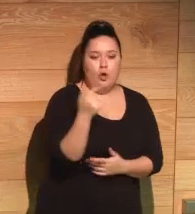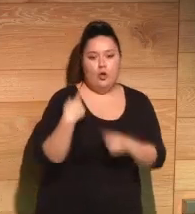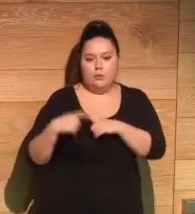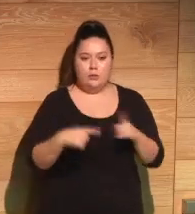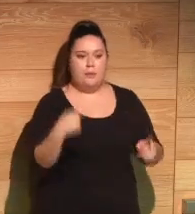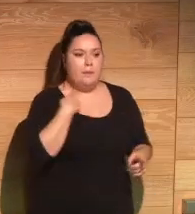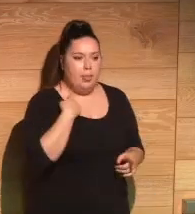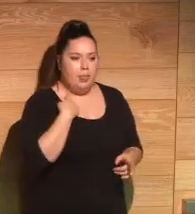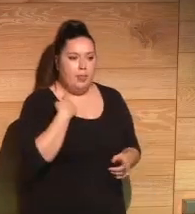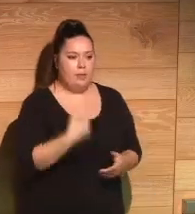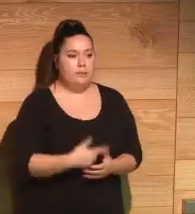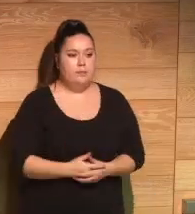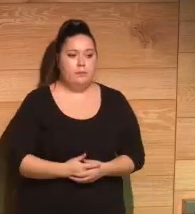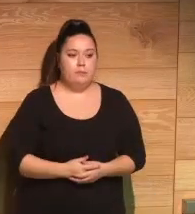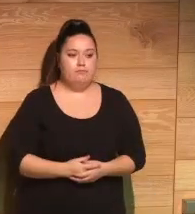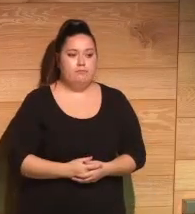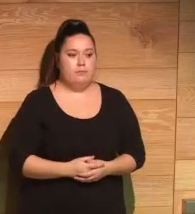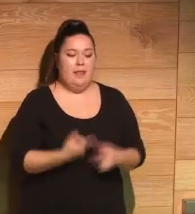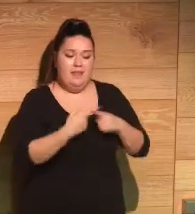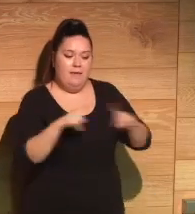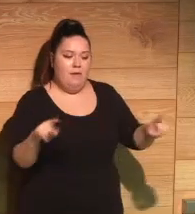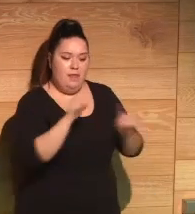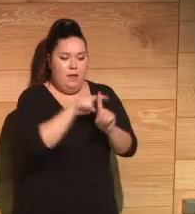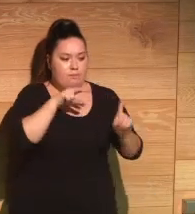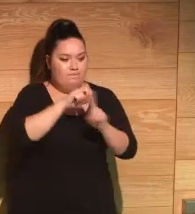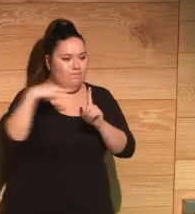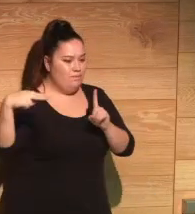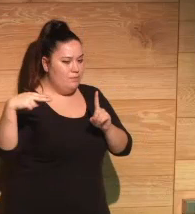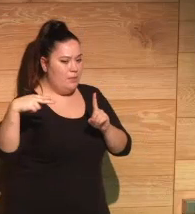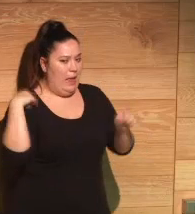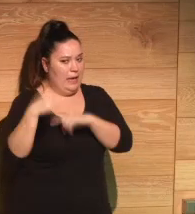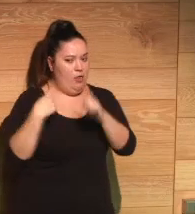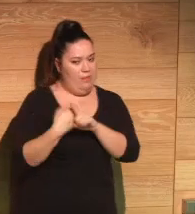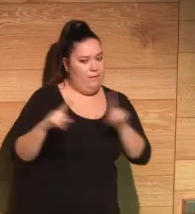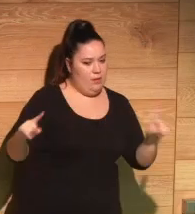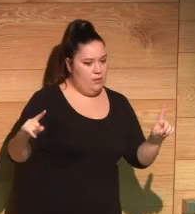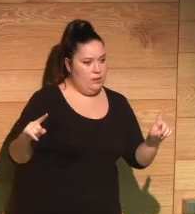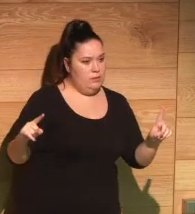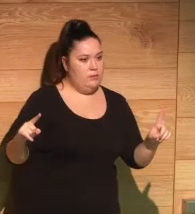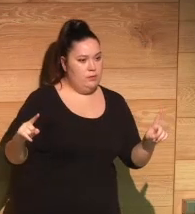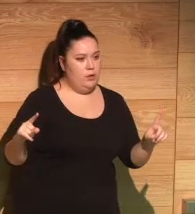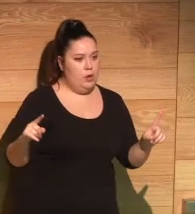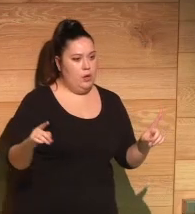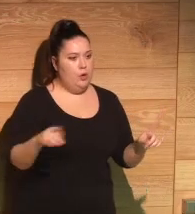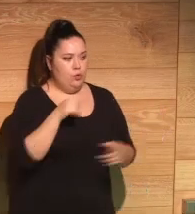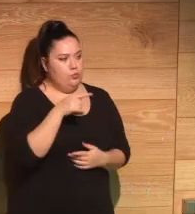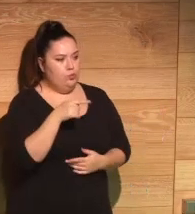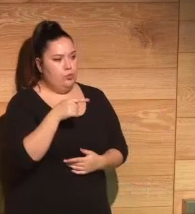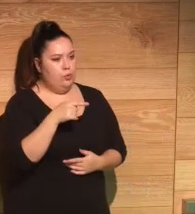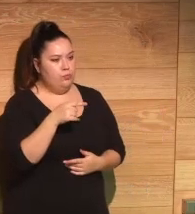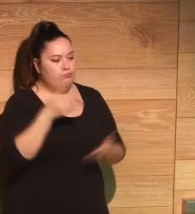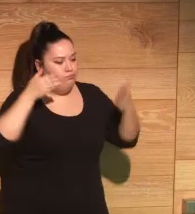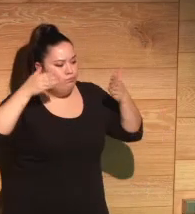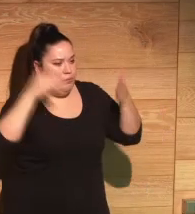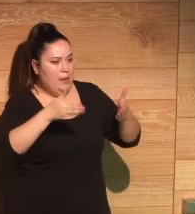se la recuerdan, ¿no? Yo creo que nuestra diferencia de enfoque respecto a las generaciones, el hecho de que vosotros dos o tú estés principalmente enfatizando a